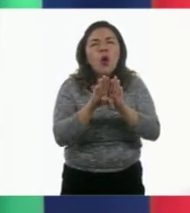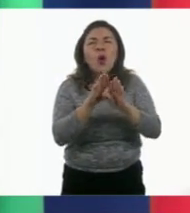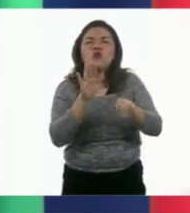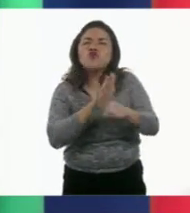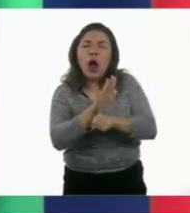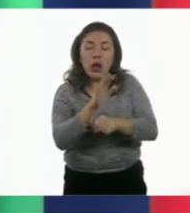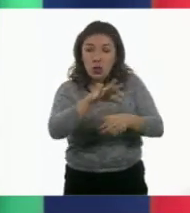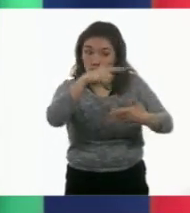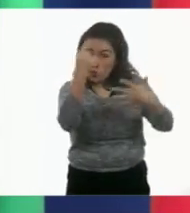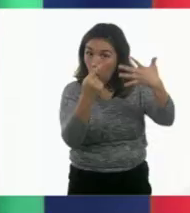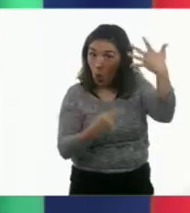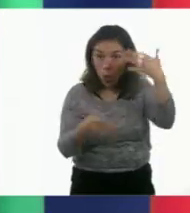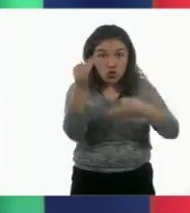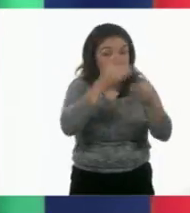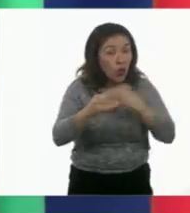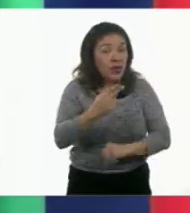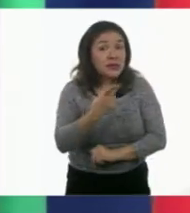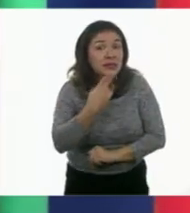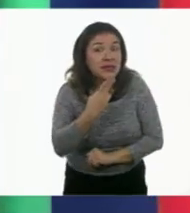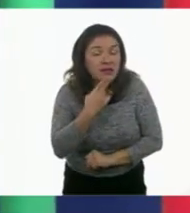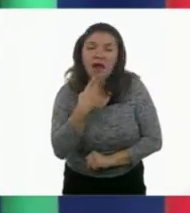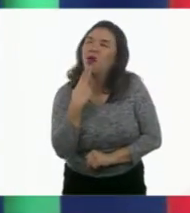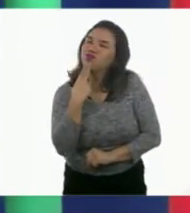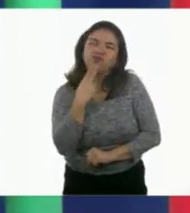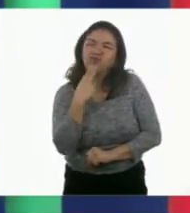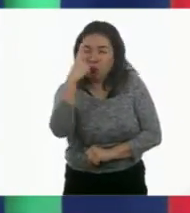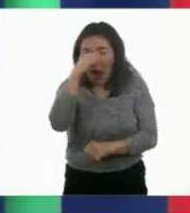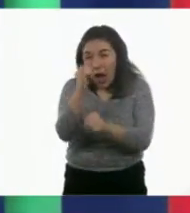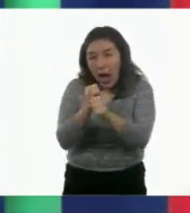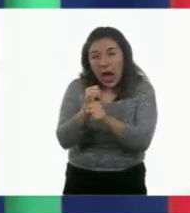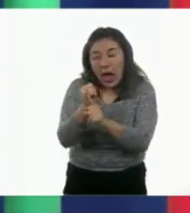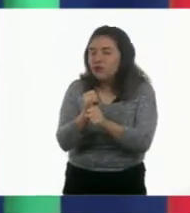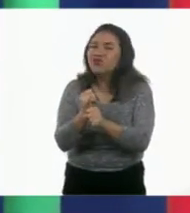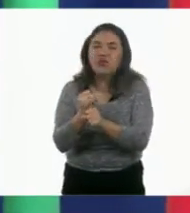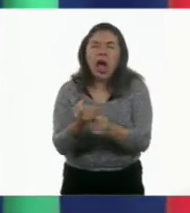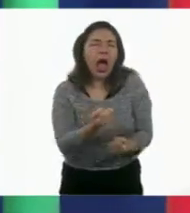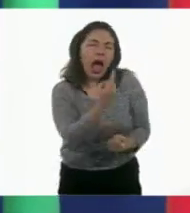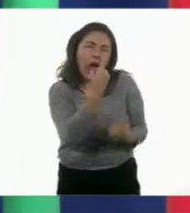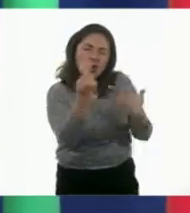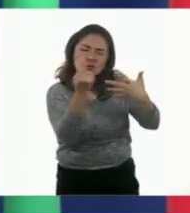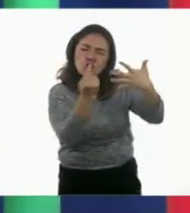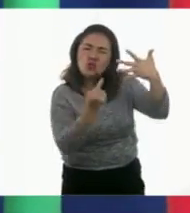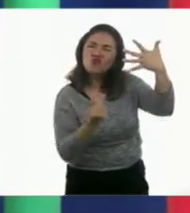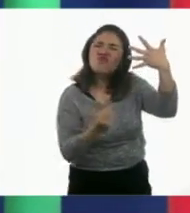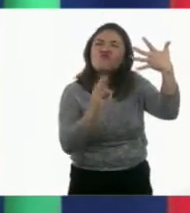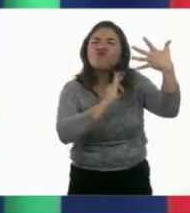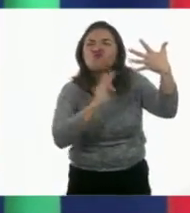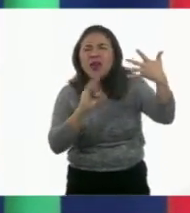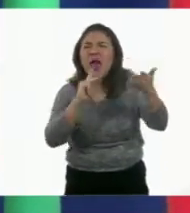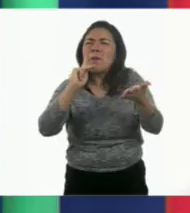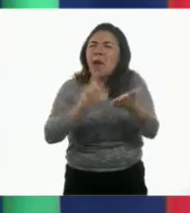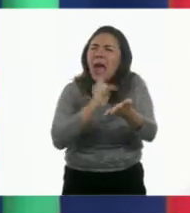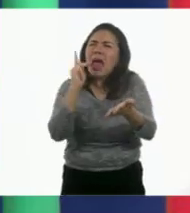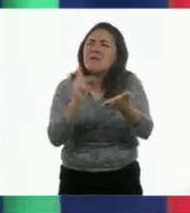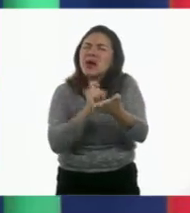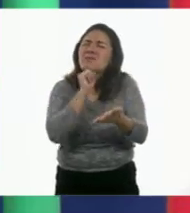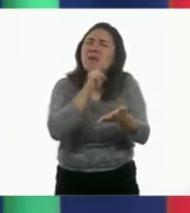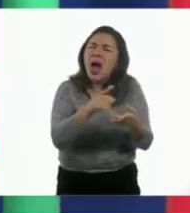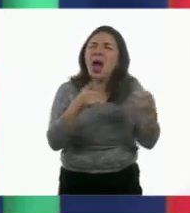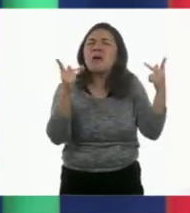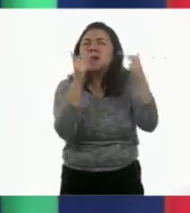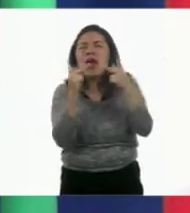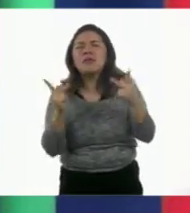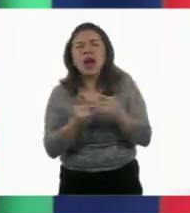no todas te van a servir para recabar información. Algunas preguntas pueden ser repetitivas,